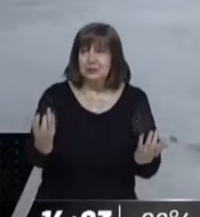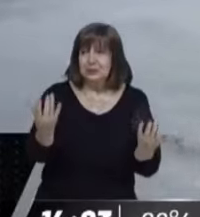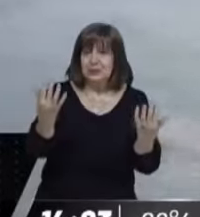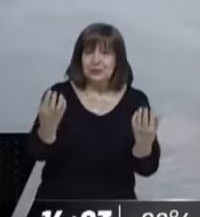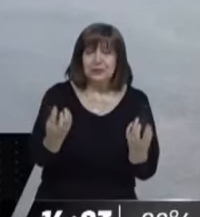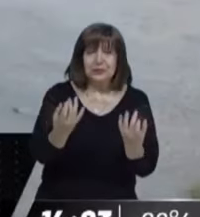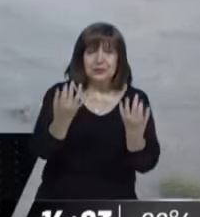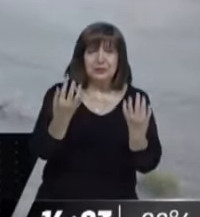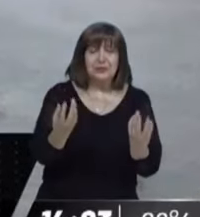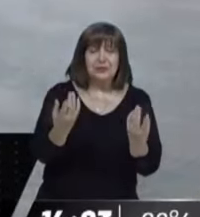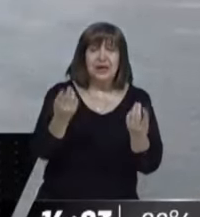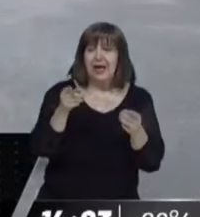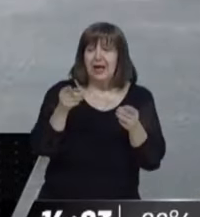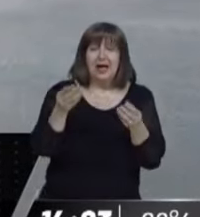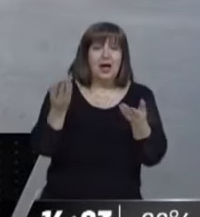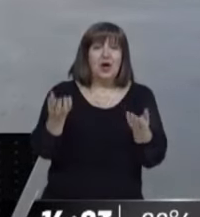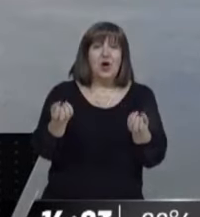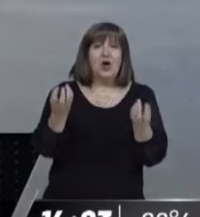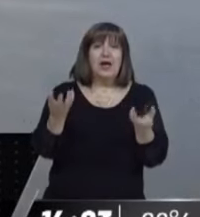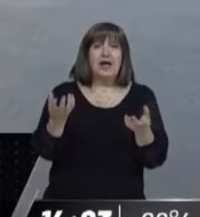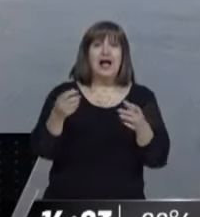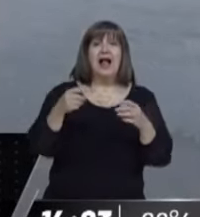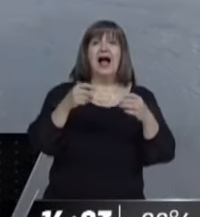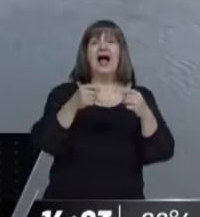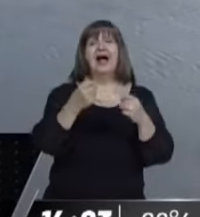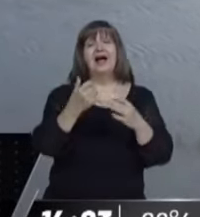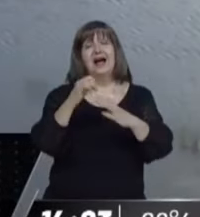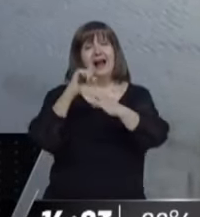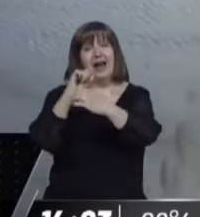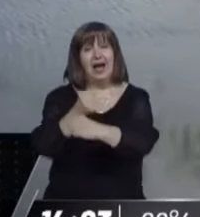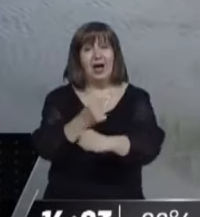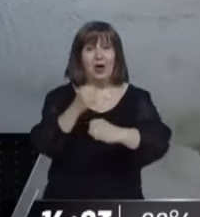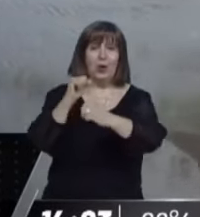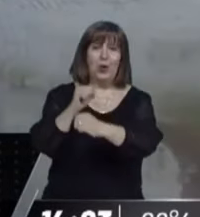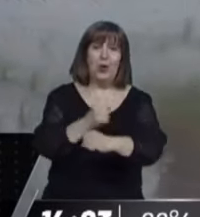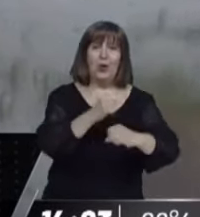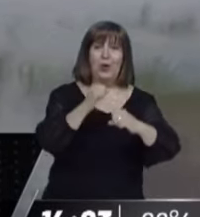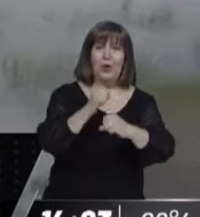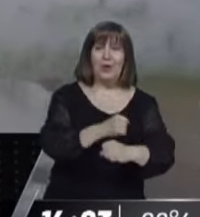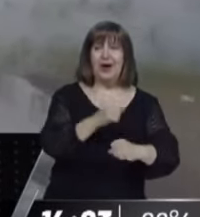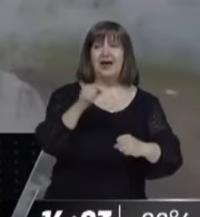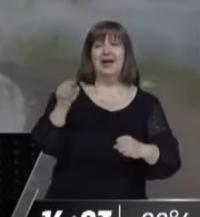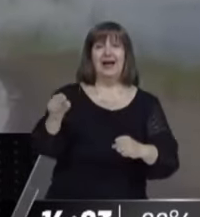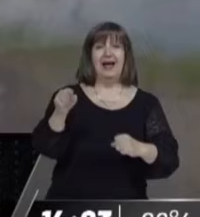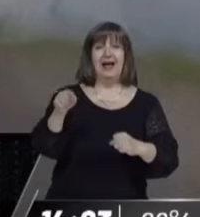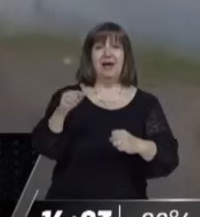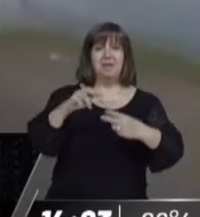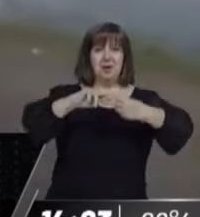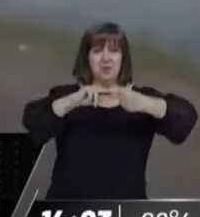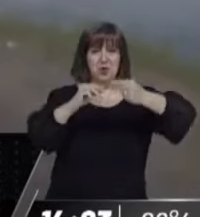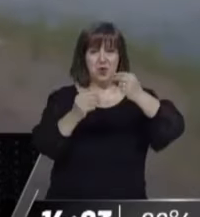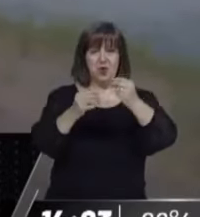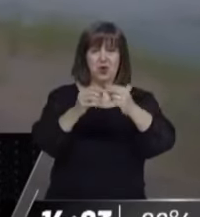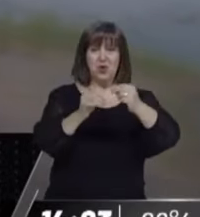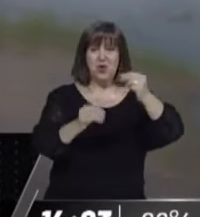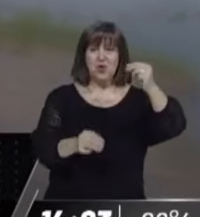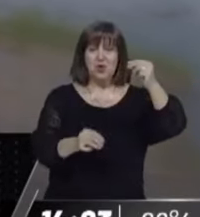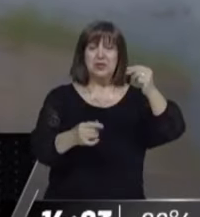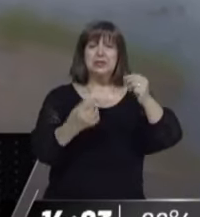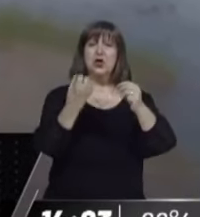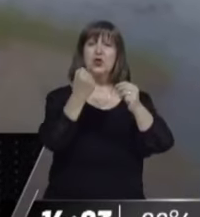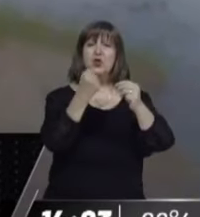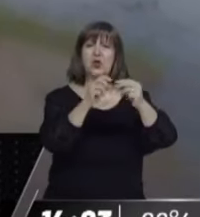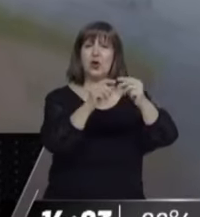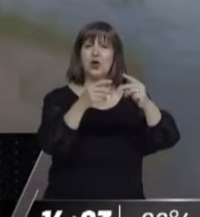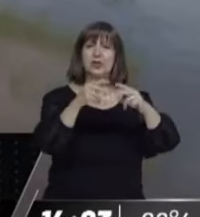¿Con qué se hace? ¿Qué se hace ahí? La escoba claro. Del Junquillo, muy valorada porque el Junquillo de esta zona no es quebradizo.